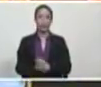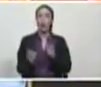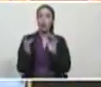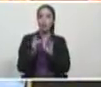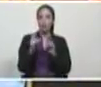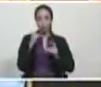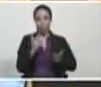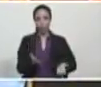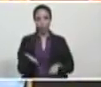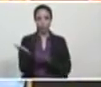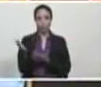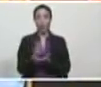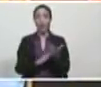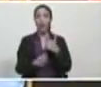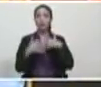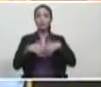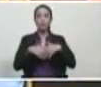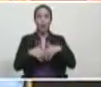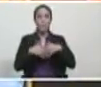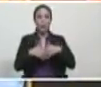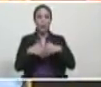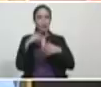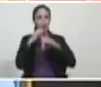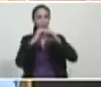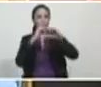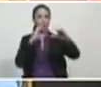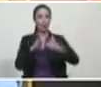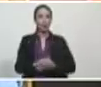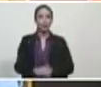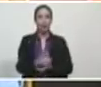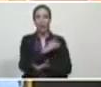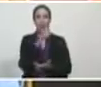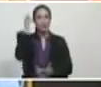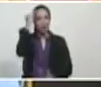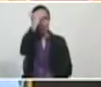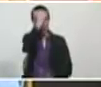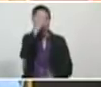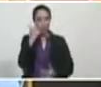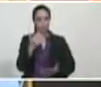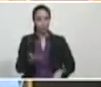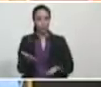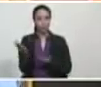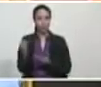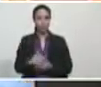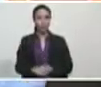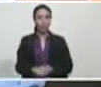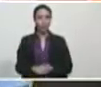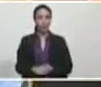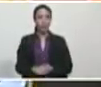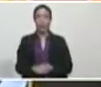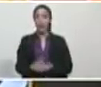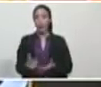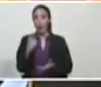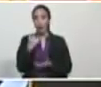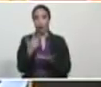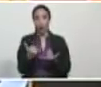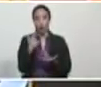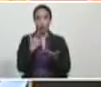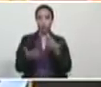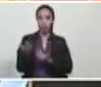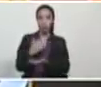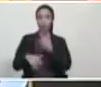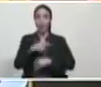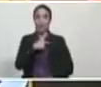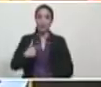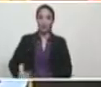noticias en la planta de autobuses Yutón, en Yaracuy. La parte china acaba de aportar